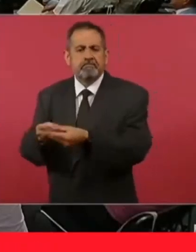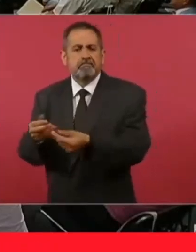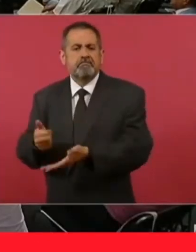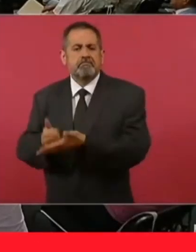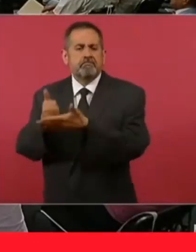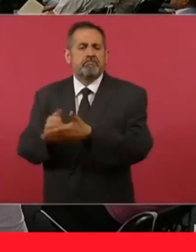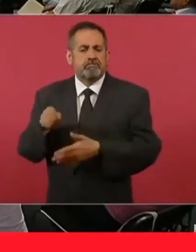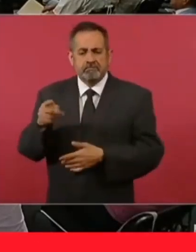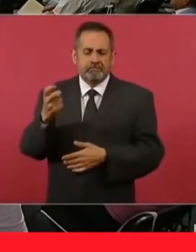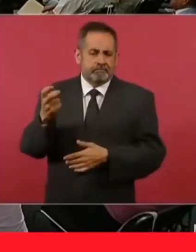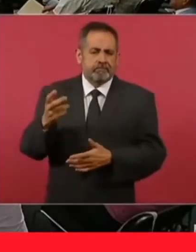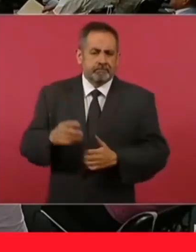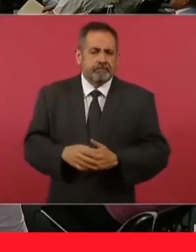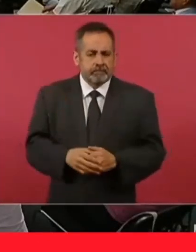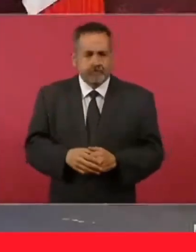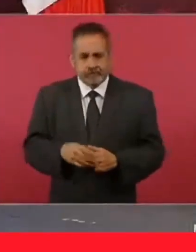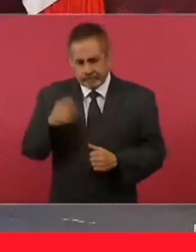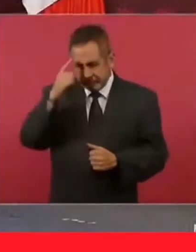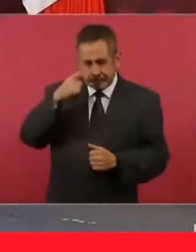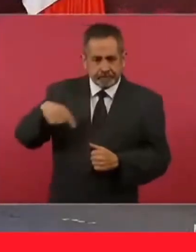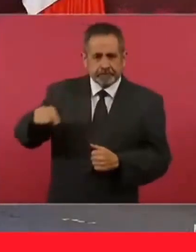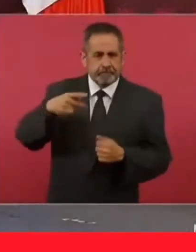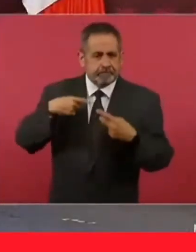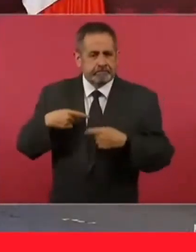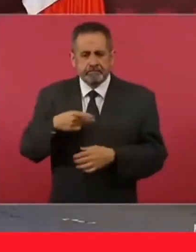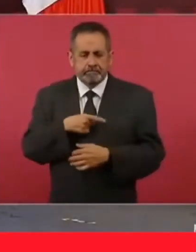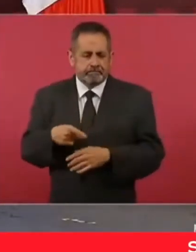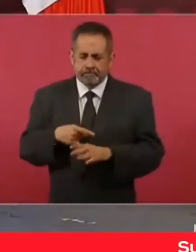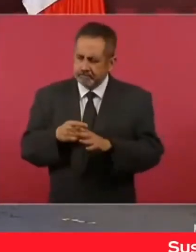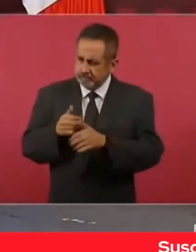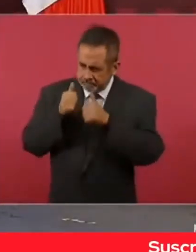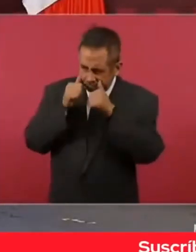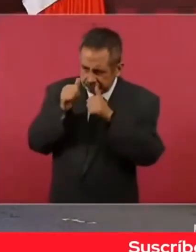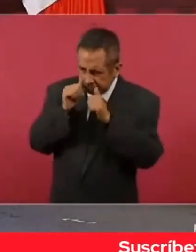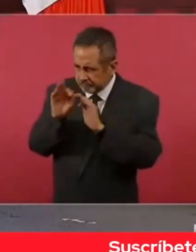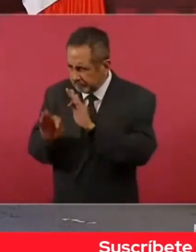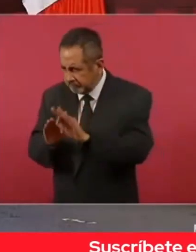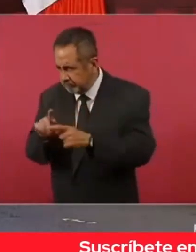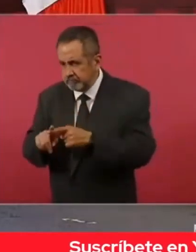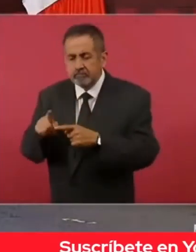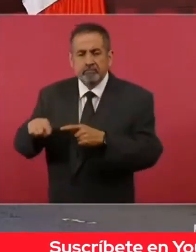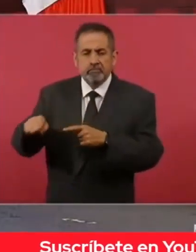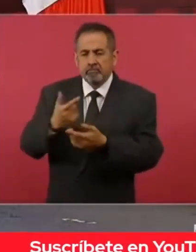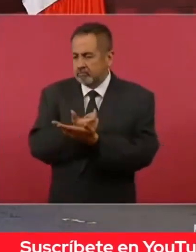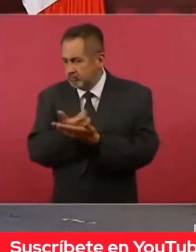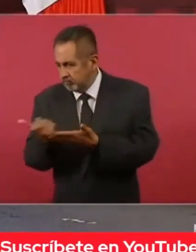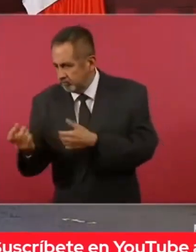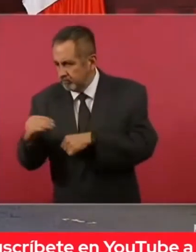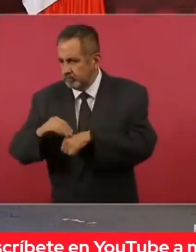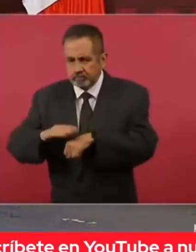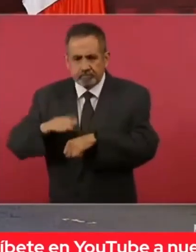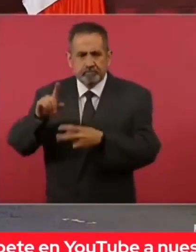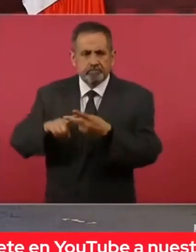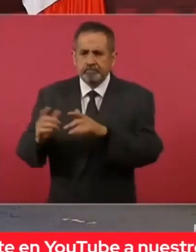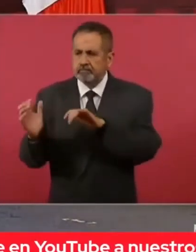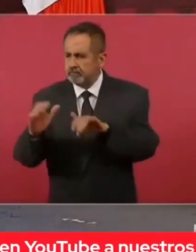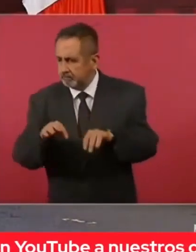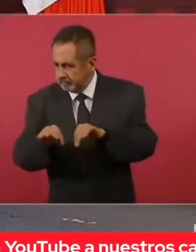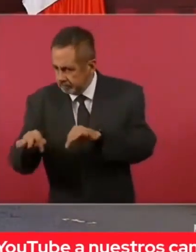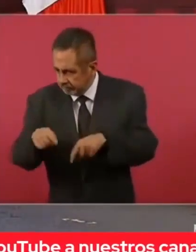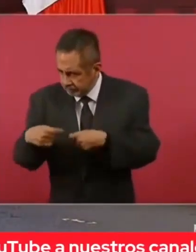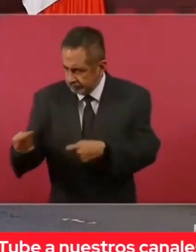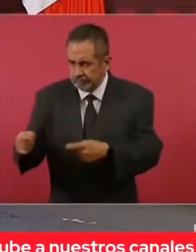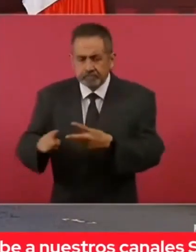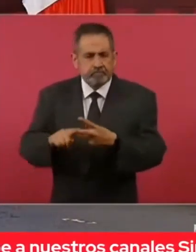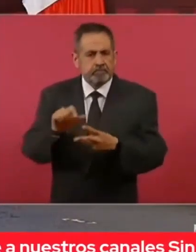de que se combata la pobreza de que mejore el salario de que haya empleo de que se atiendan a